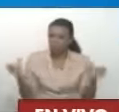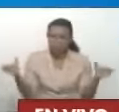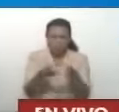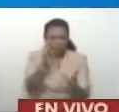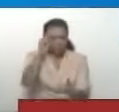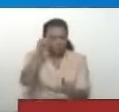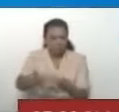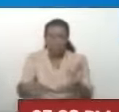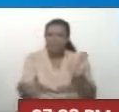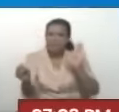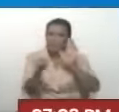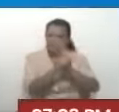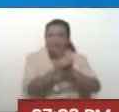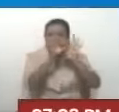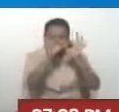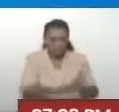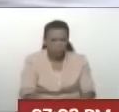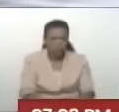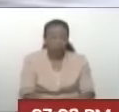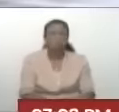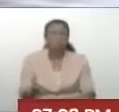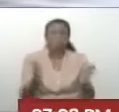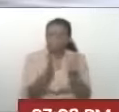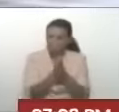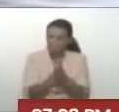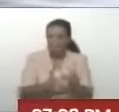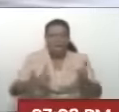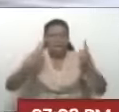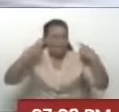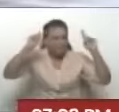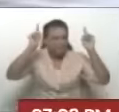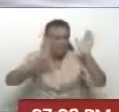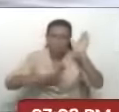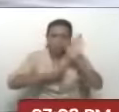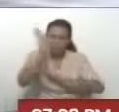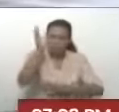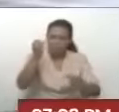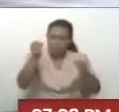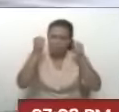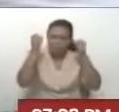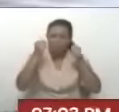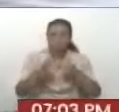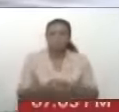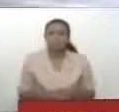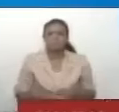destino está marcado. Estamos condenados al éxito, a la victoria.